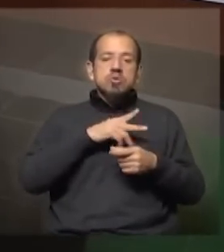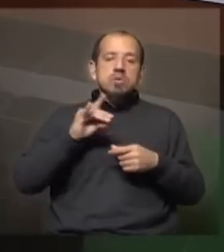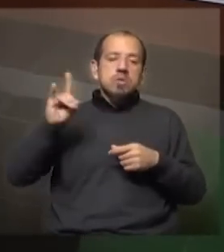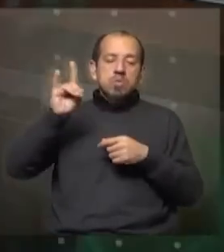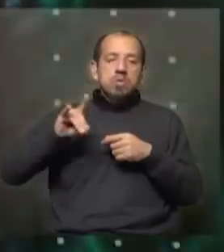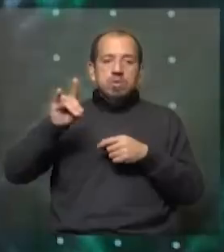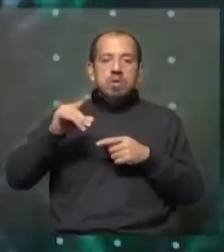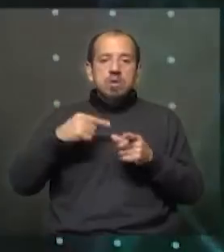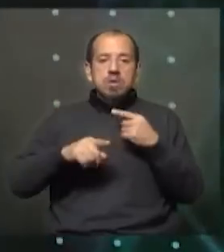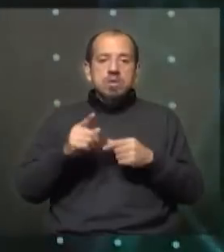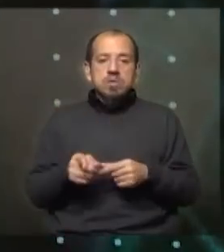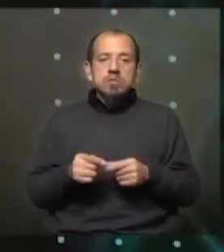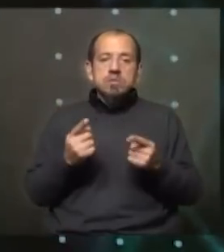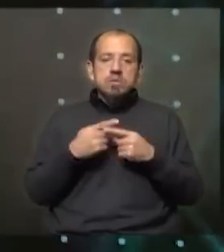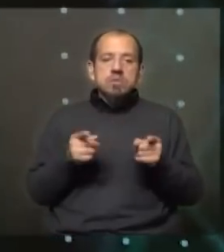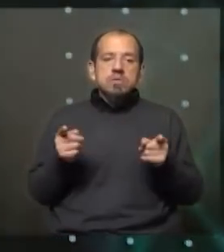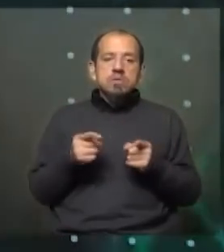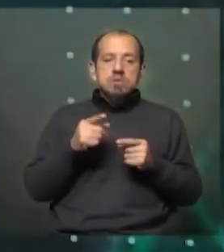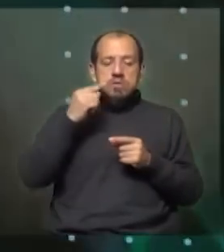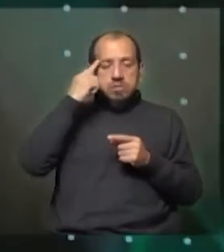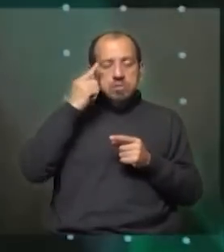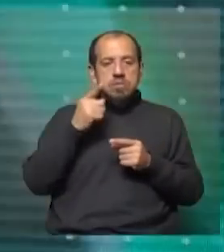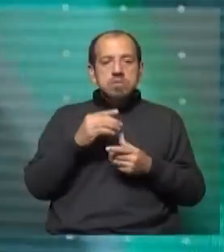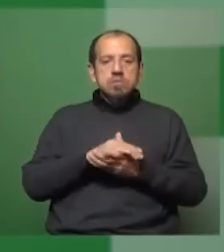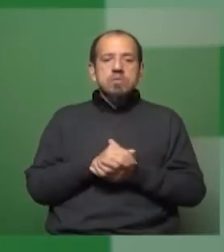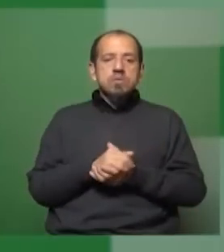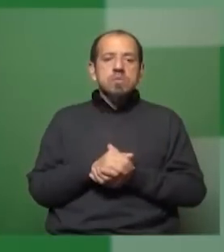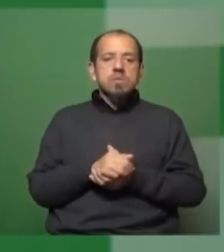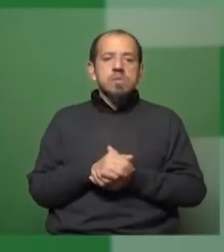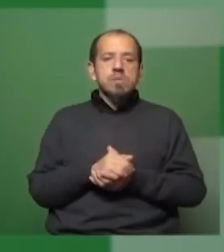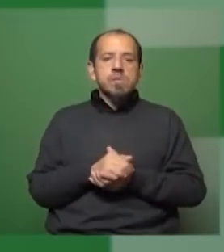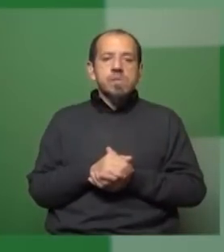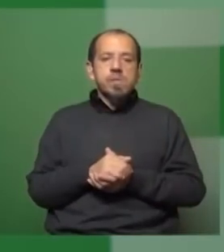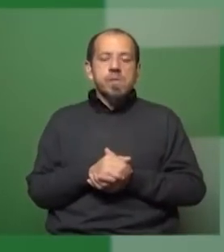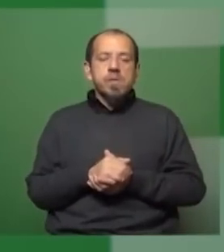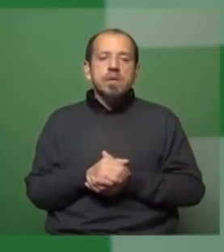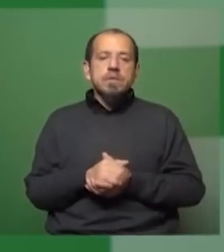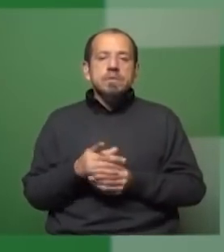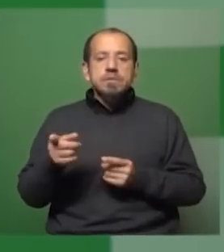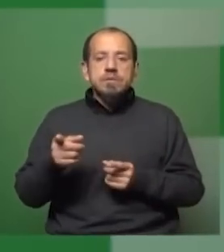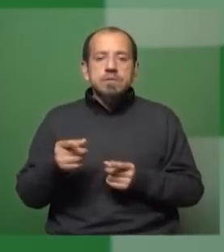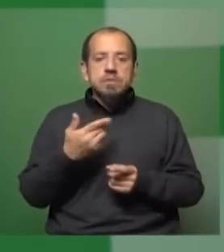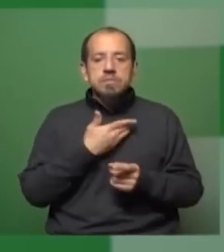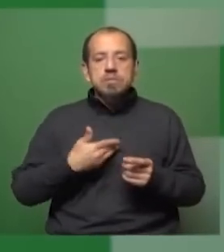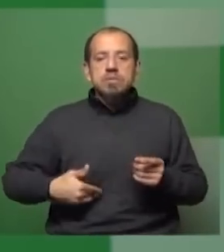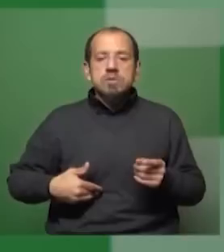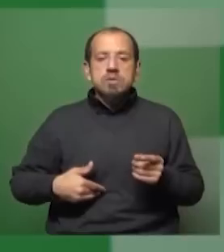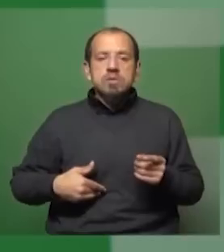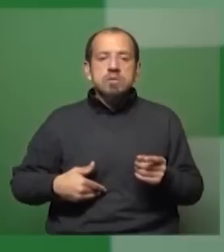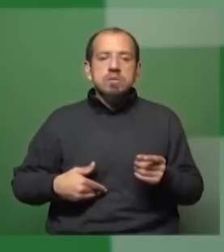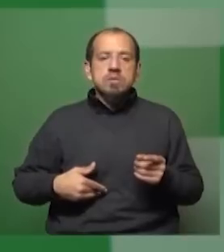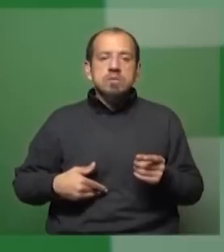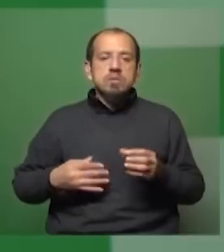es decir en un lugar completamente distinto Qué consecuencias puede sí Pero además lo más llamativo es que el propio presidente cuando llegó ese día de noche